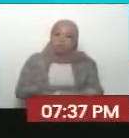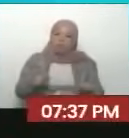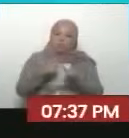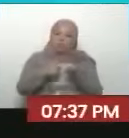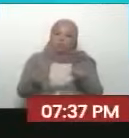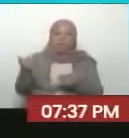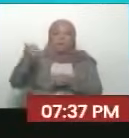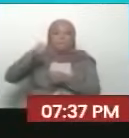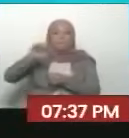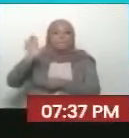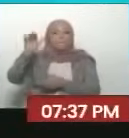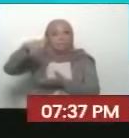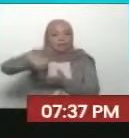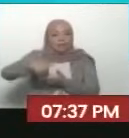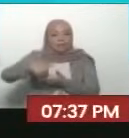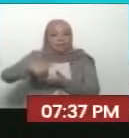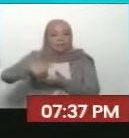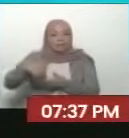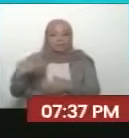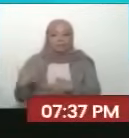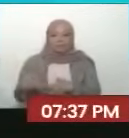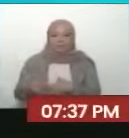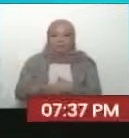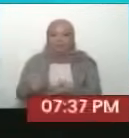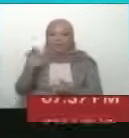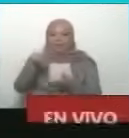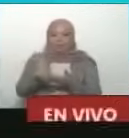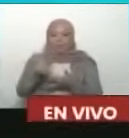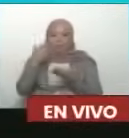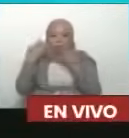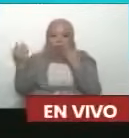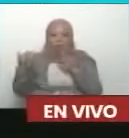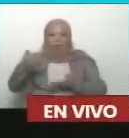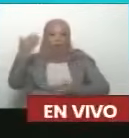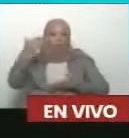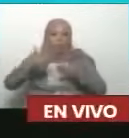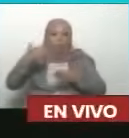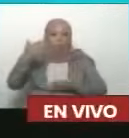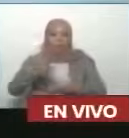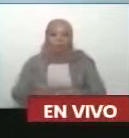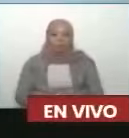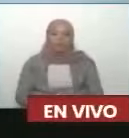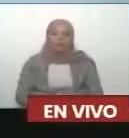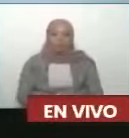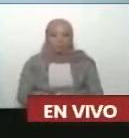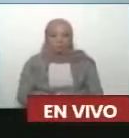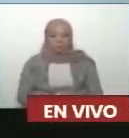estamos en Maracay. Allá, allá en Maracay, vamos a ver a Cira. Adelante.